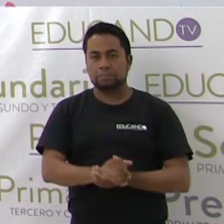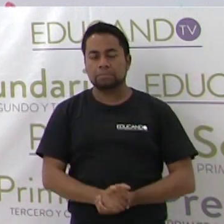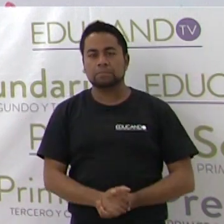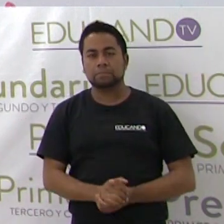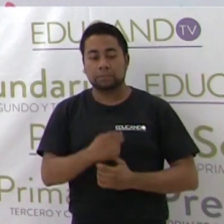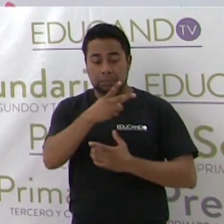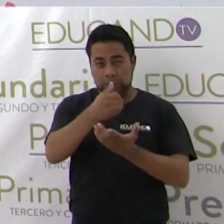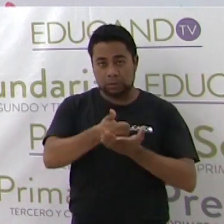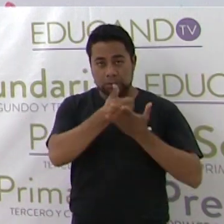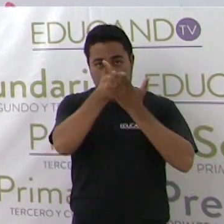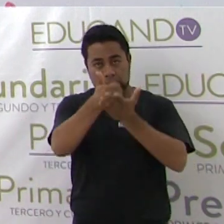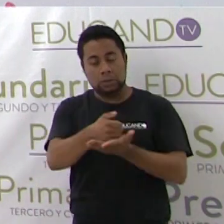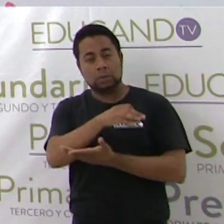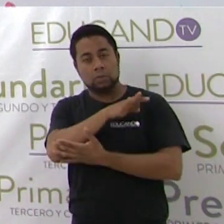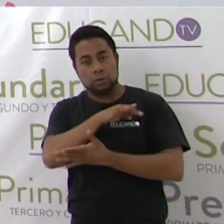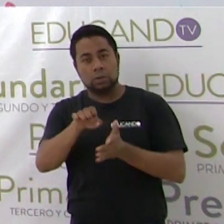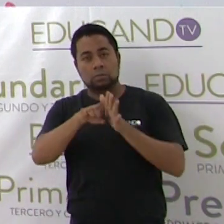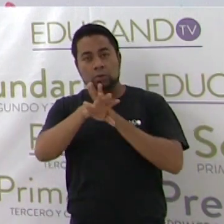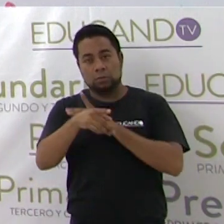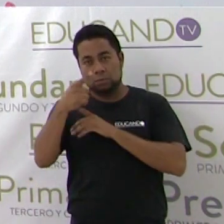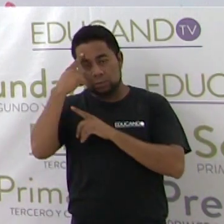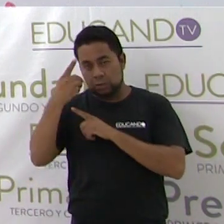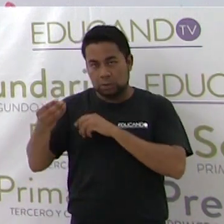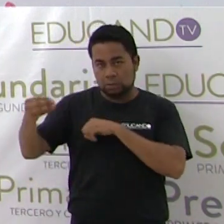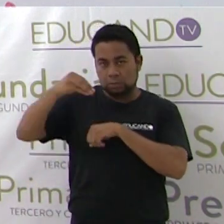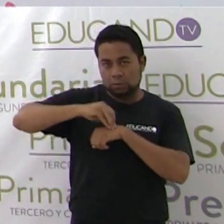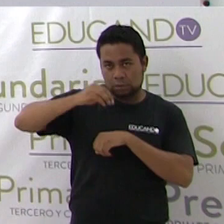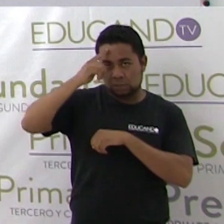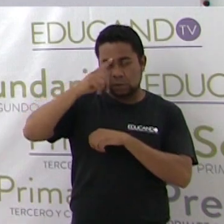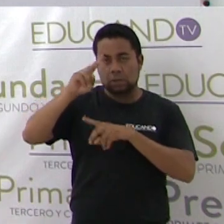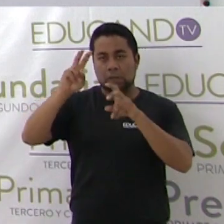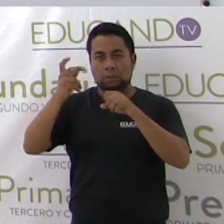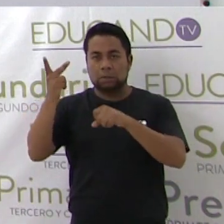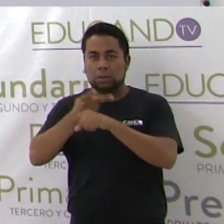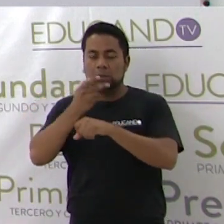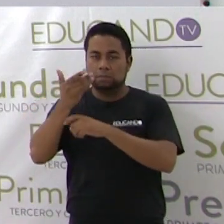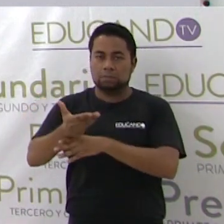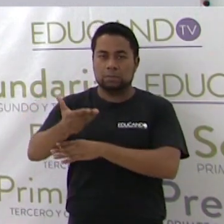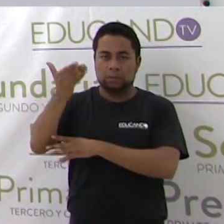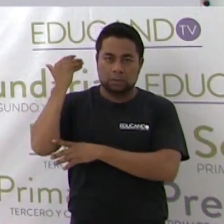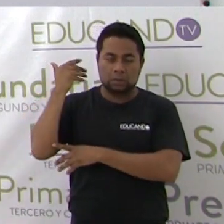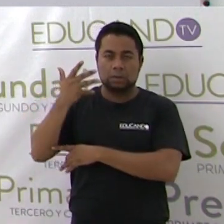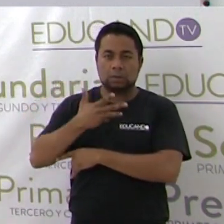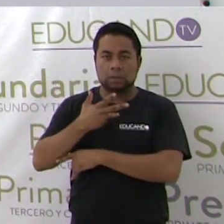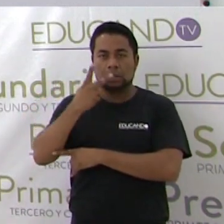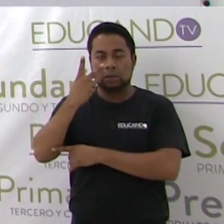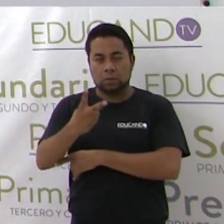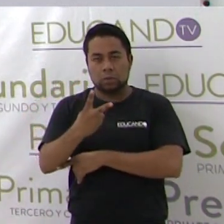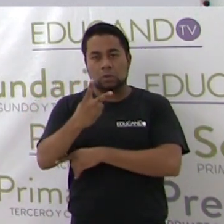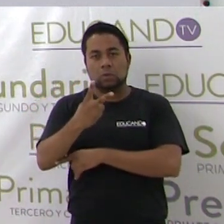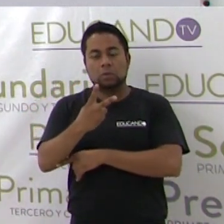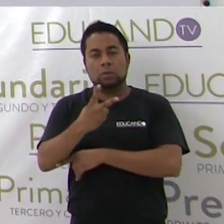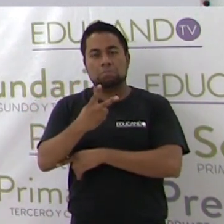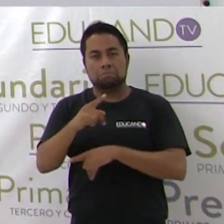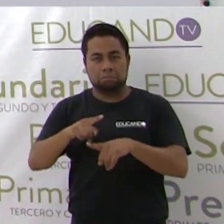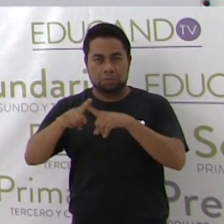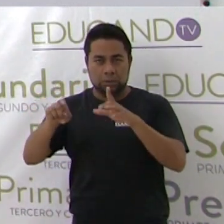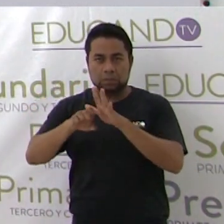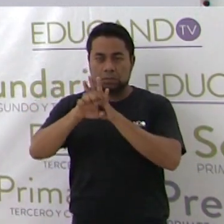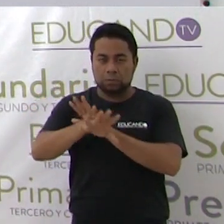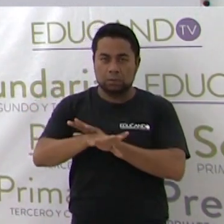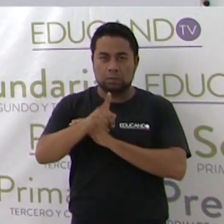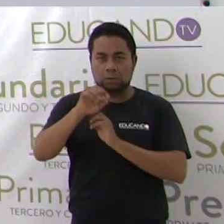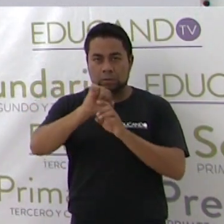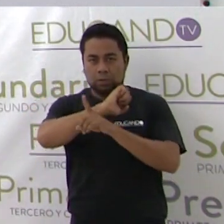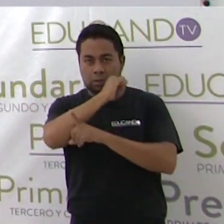te va a permitir determinar que el pretérito vamos a tener en dos momentos si una situación